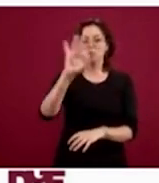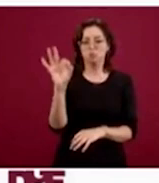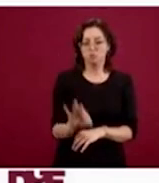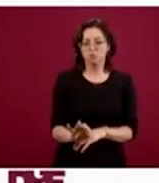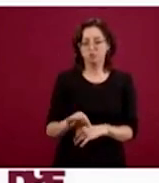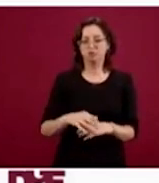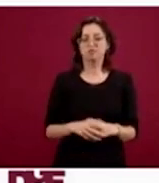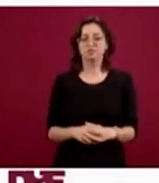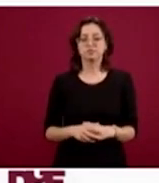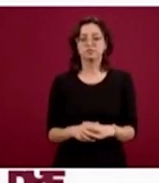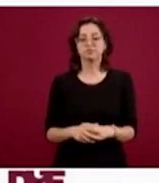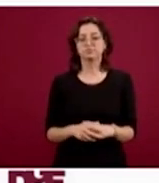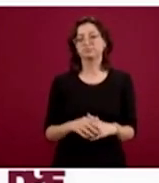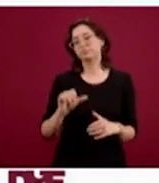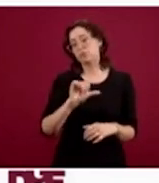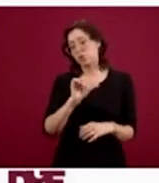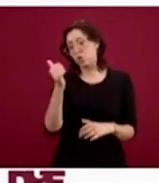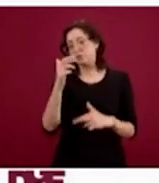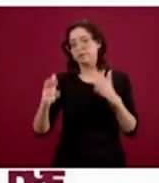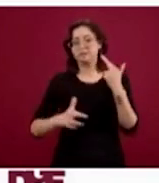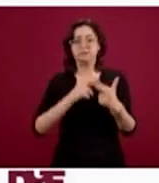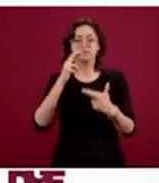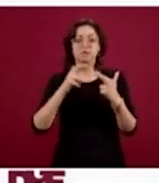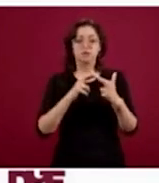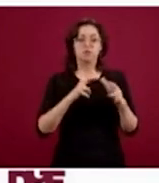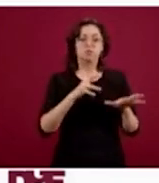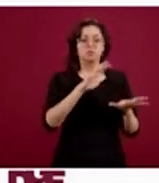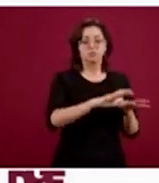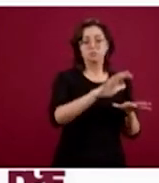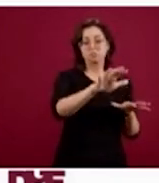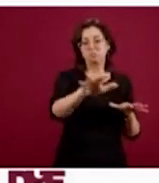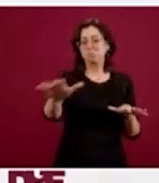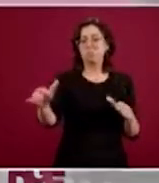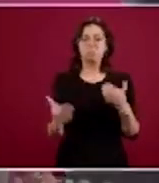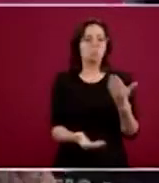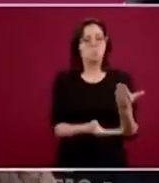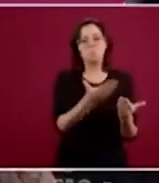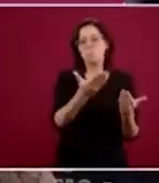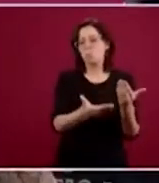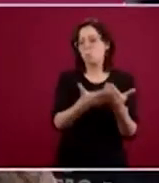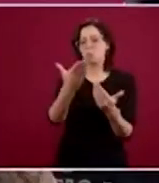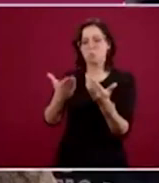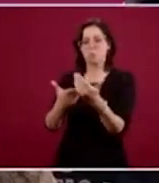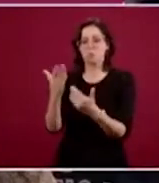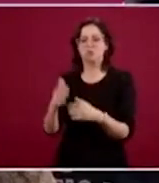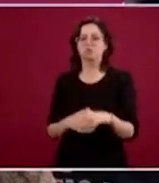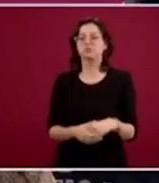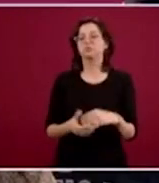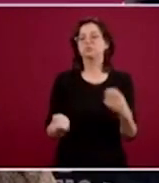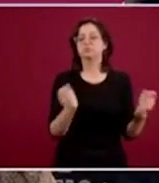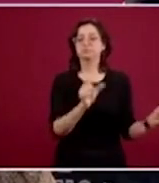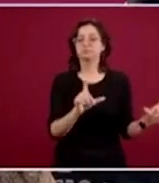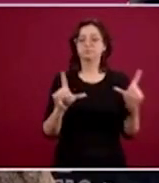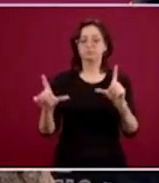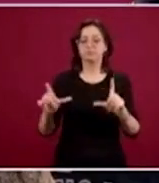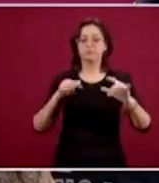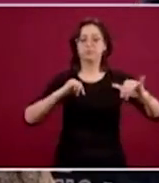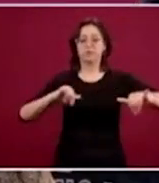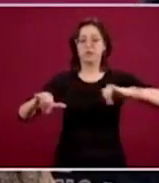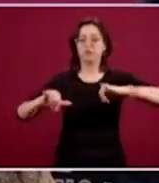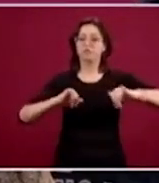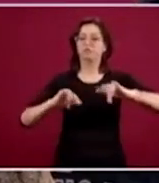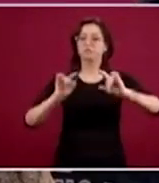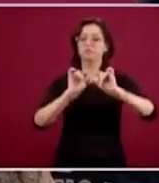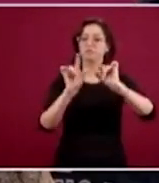todos esos casos y bueno otras regiones ahora son bastante mínimas en la siguiente diapositiva veremos nuestro mapa nacional